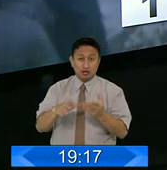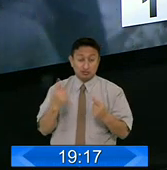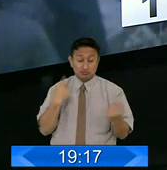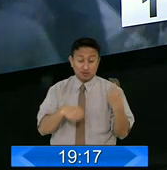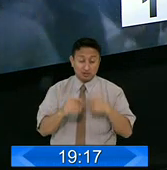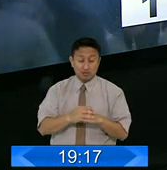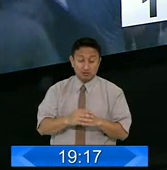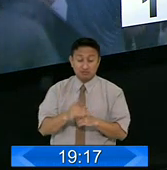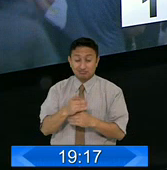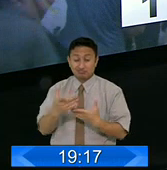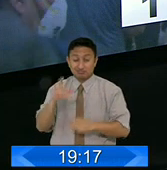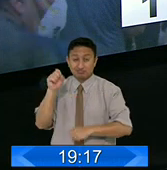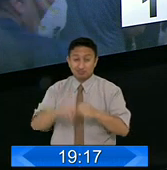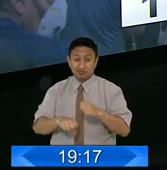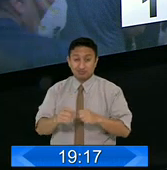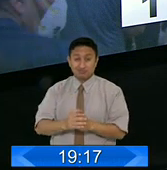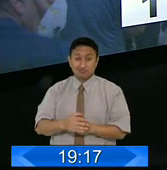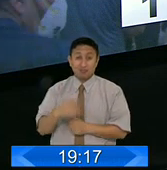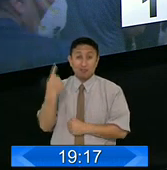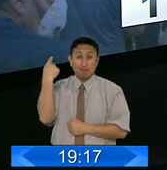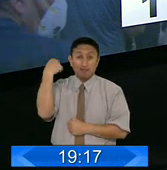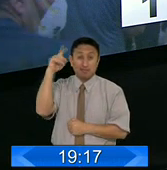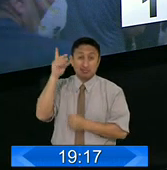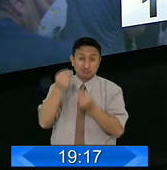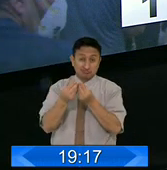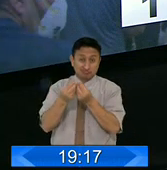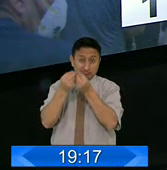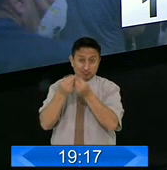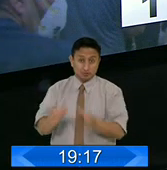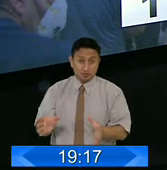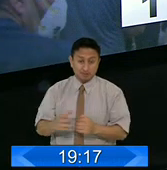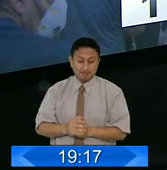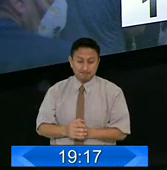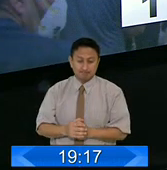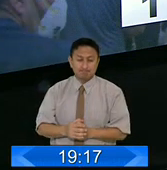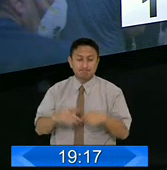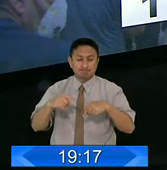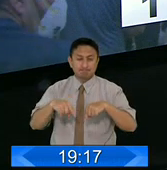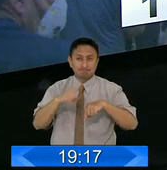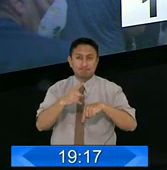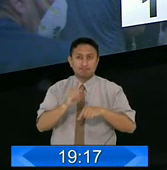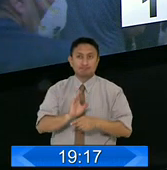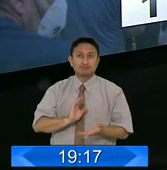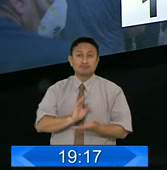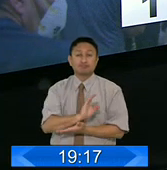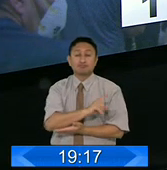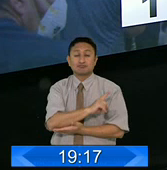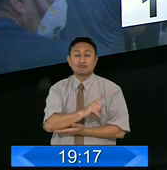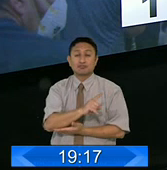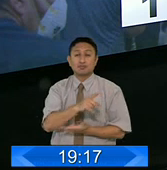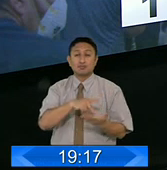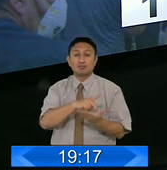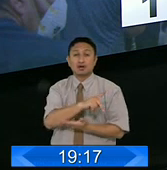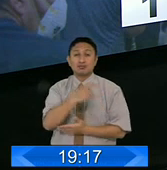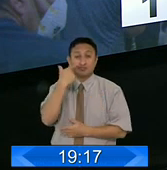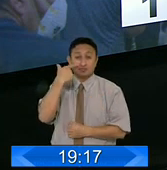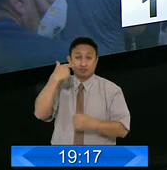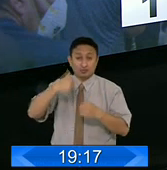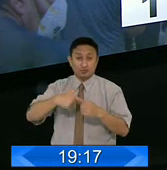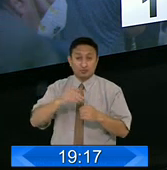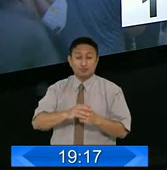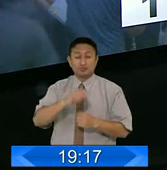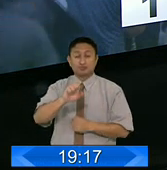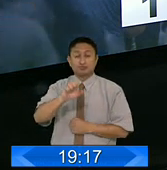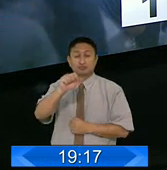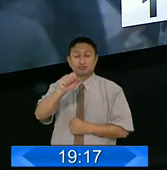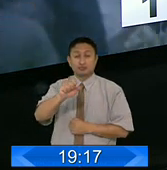daños materiales y millonarias pérdidas económicas, que surgieron en rechazo a la eliminación del subsidio de la gasolina extra y